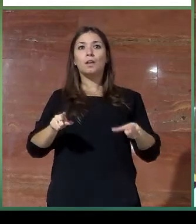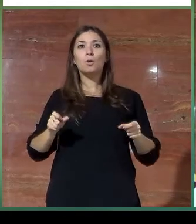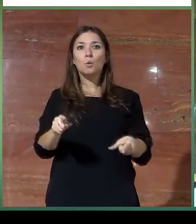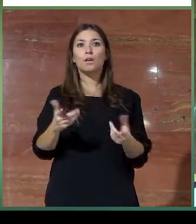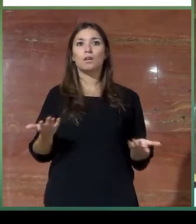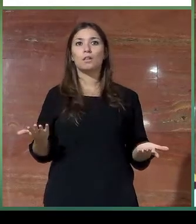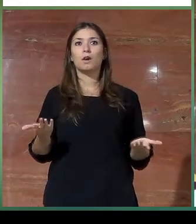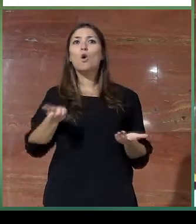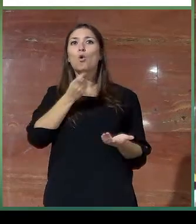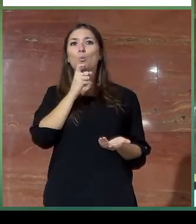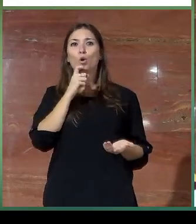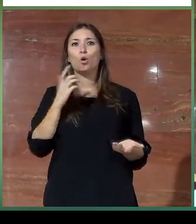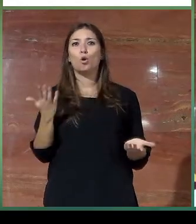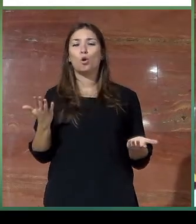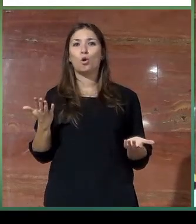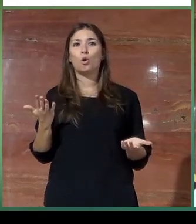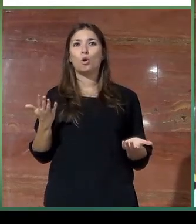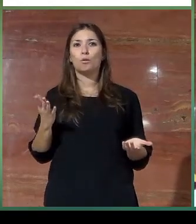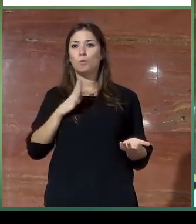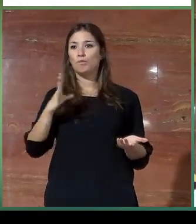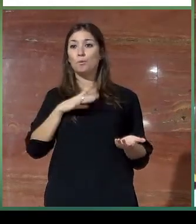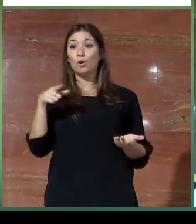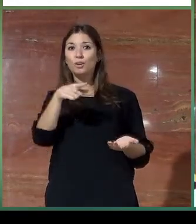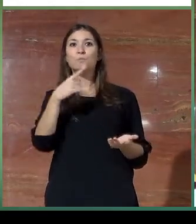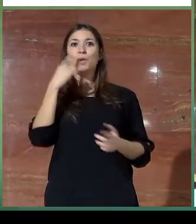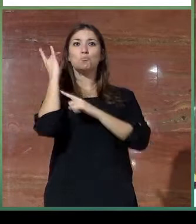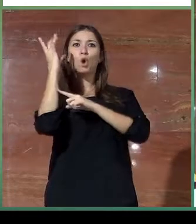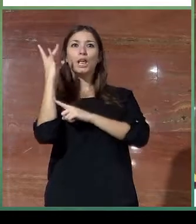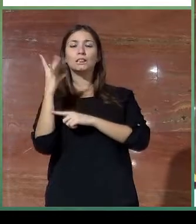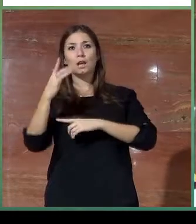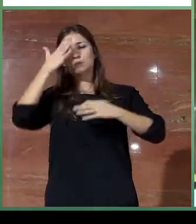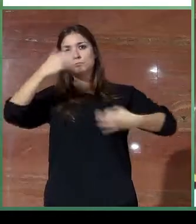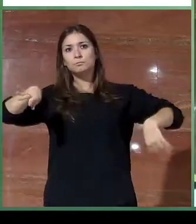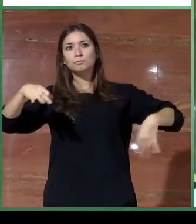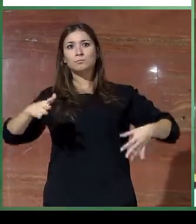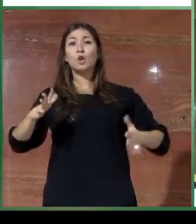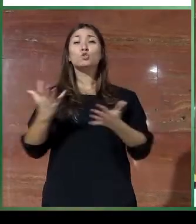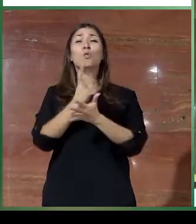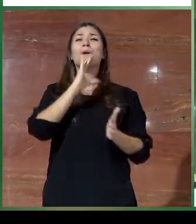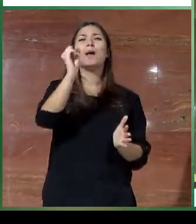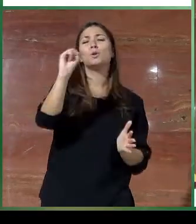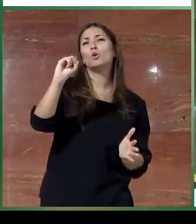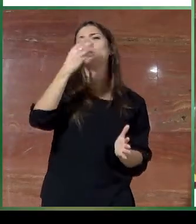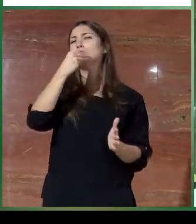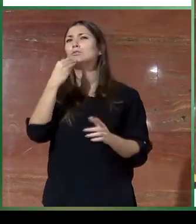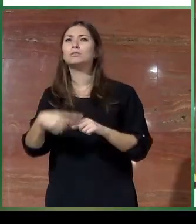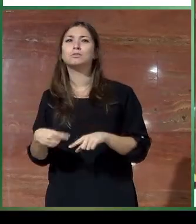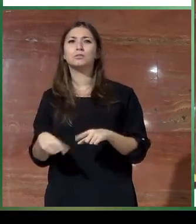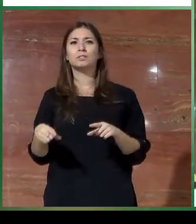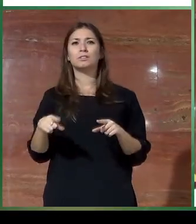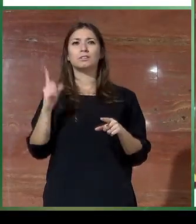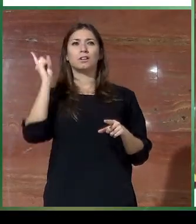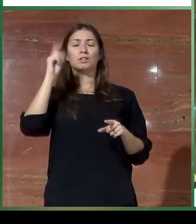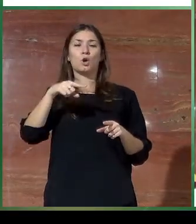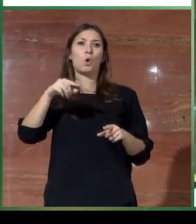cierta problemática de movilidad podría pasar al escenario. Es decir, estaba todo maravilloso, me parece que Moneo nadie pone